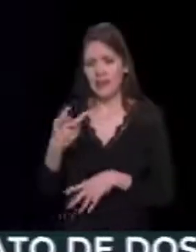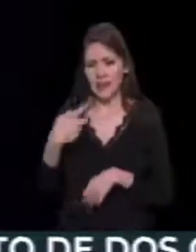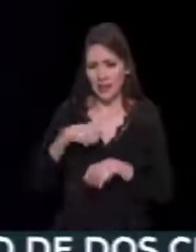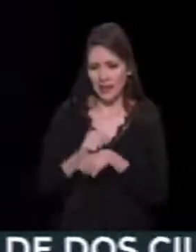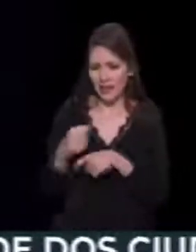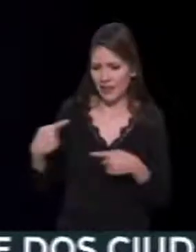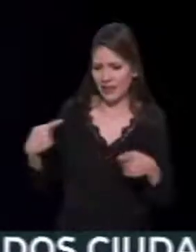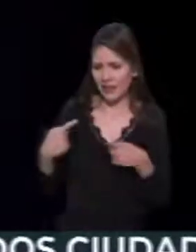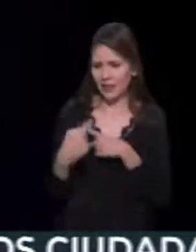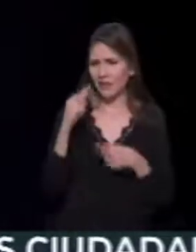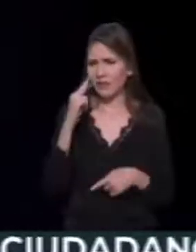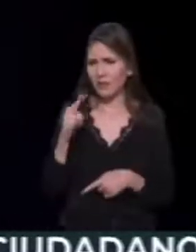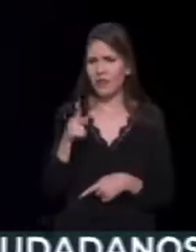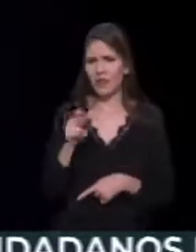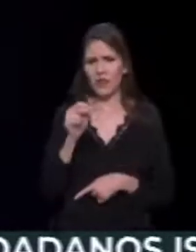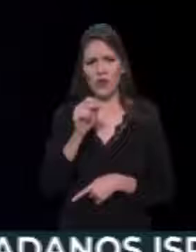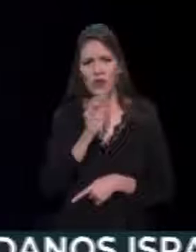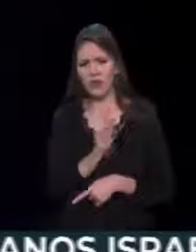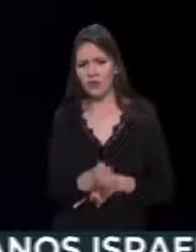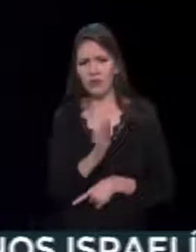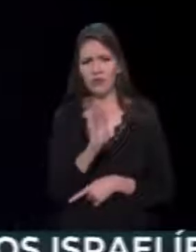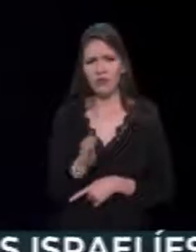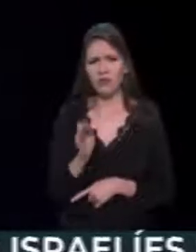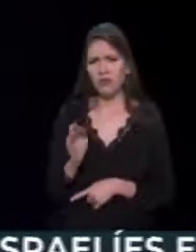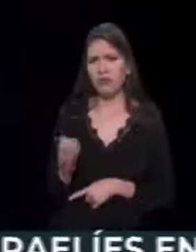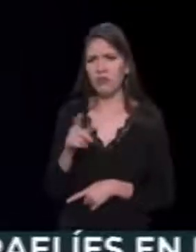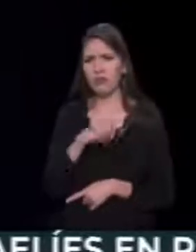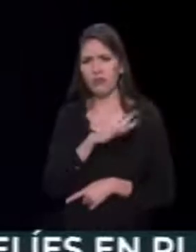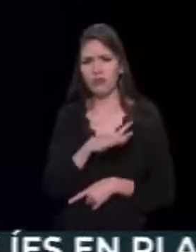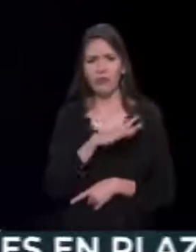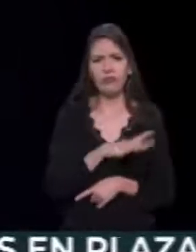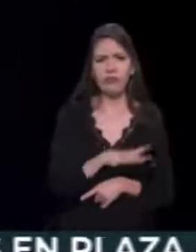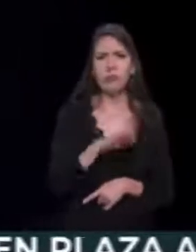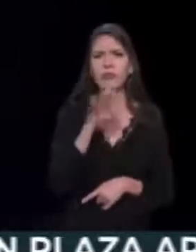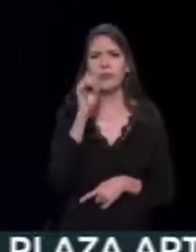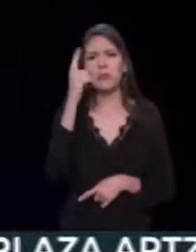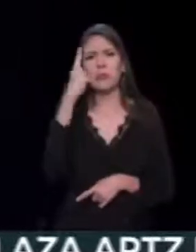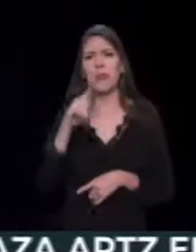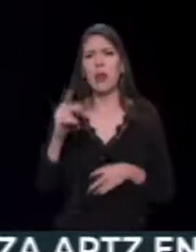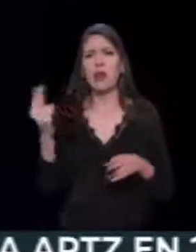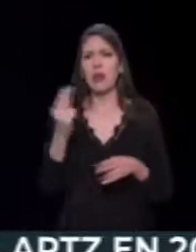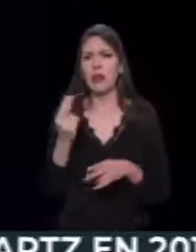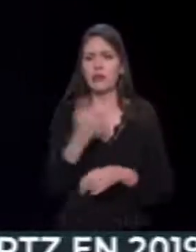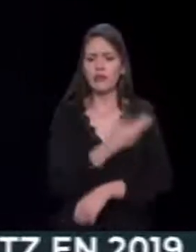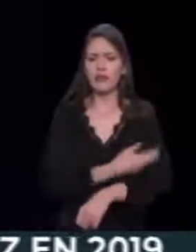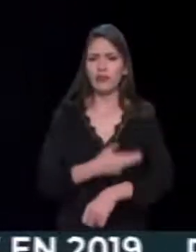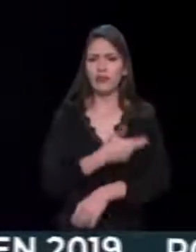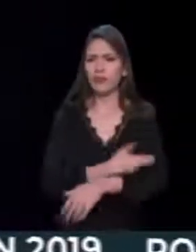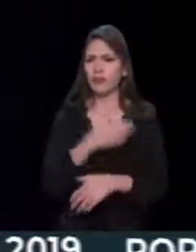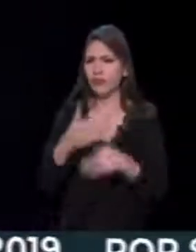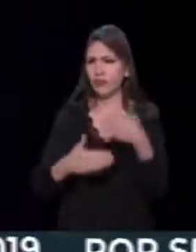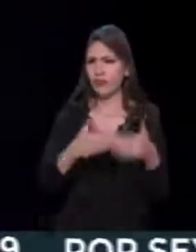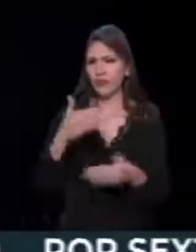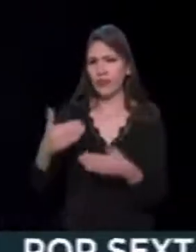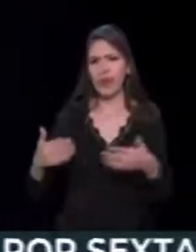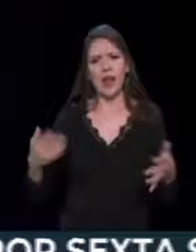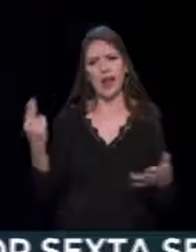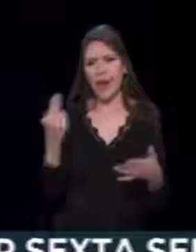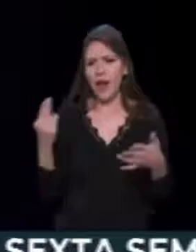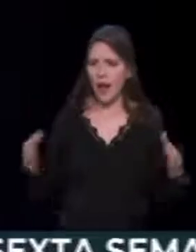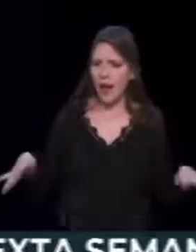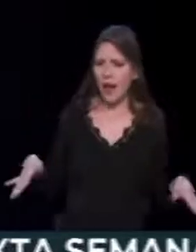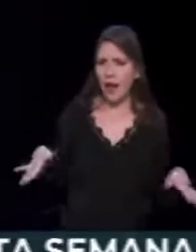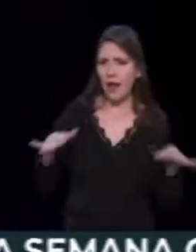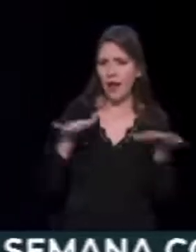Víctor, frente a lo que pudiera ser un proceso para cambiar esa circunstancia. Se habla de